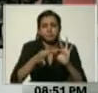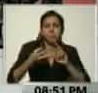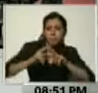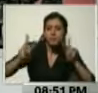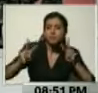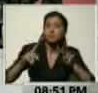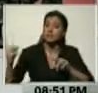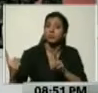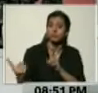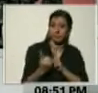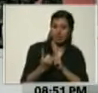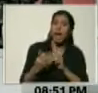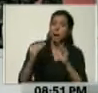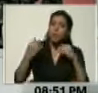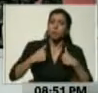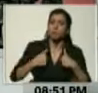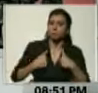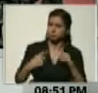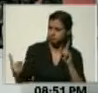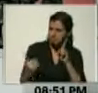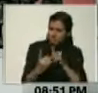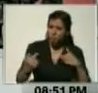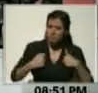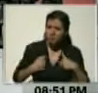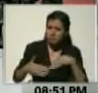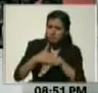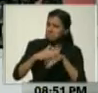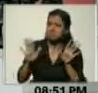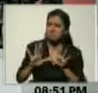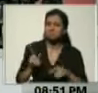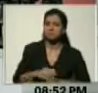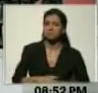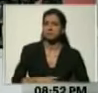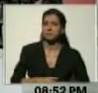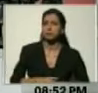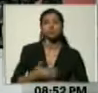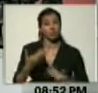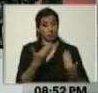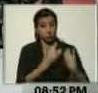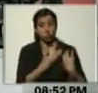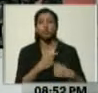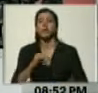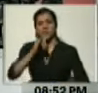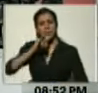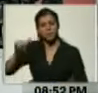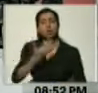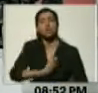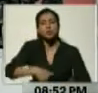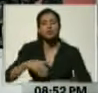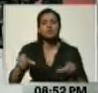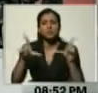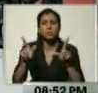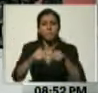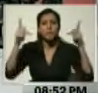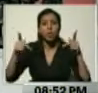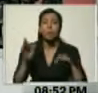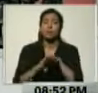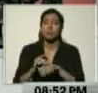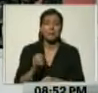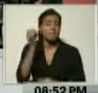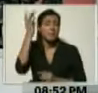habló. Yo tengo y asumo mi responsabilidad de mandado a dueños de medios por difamación.